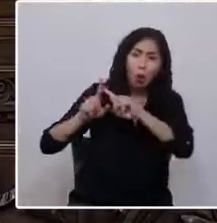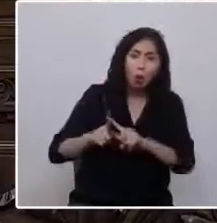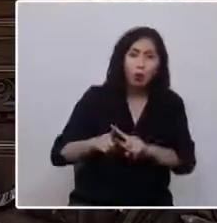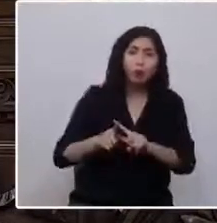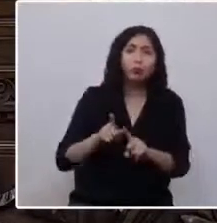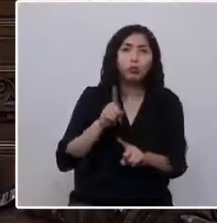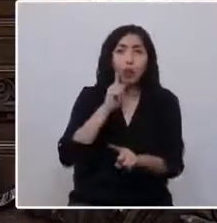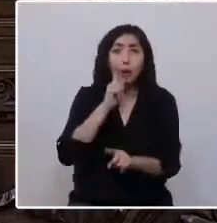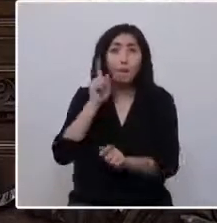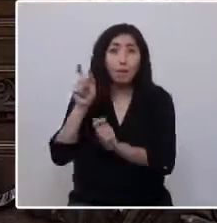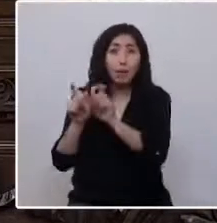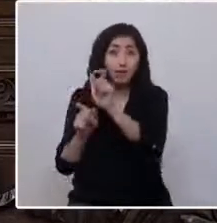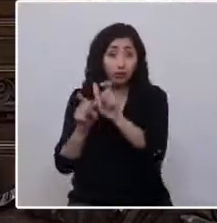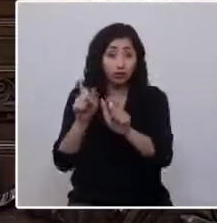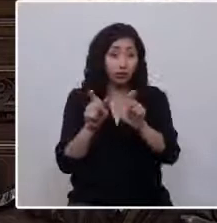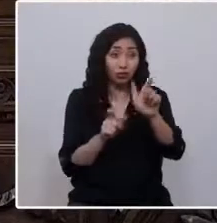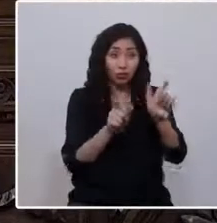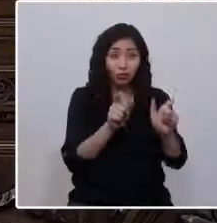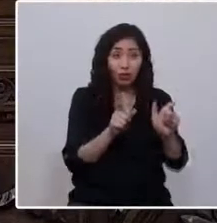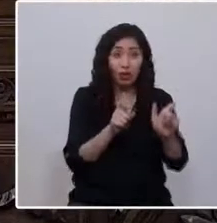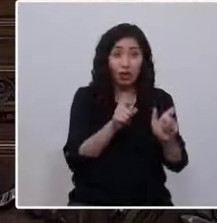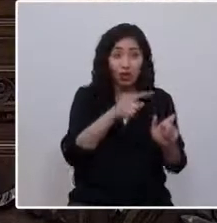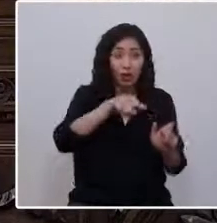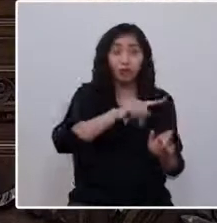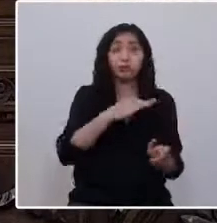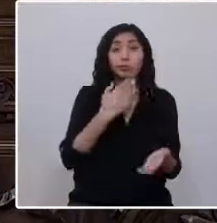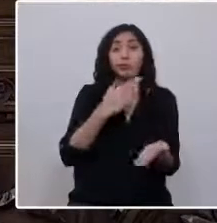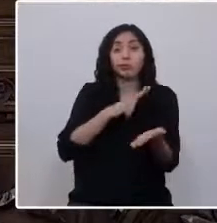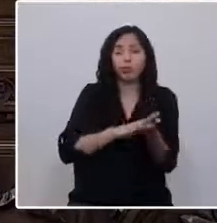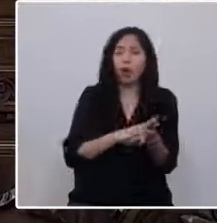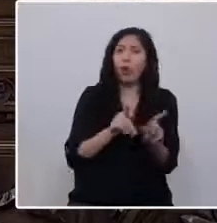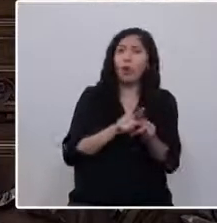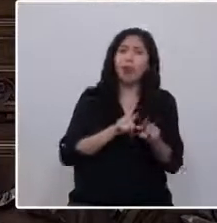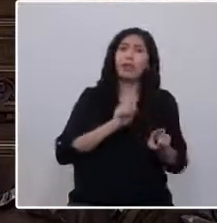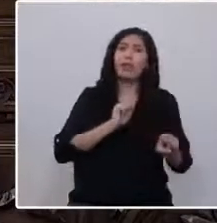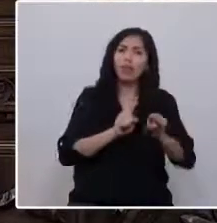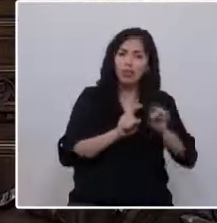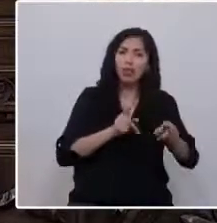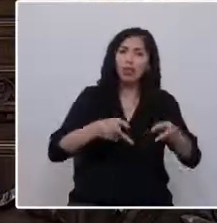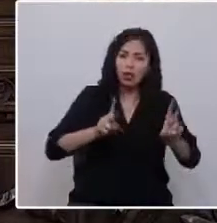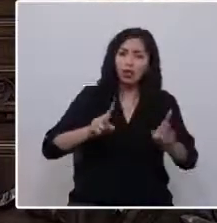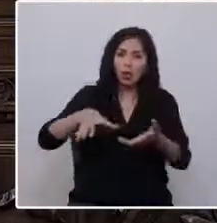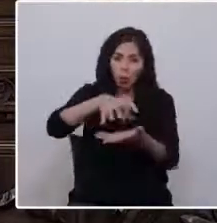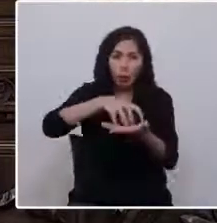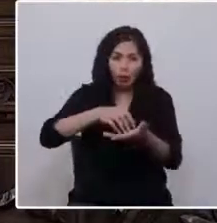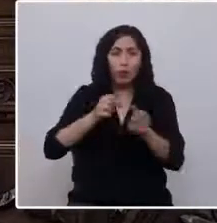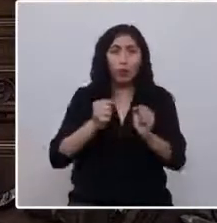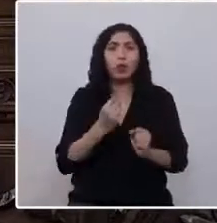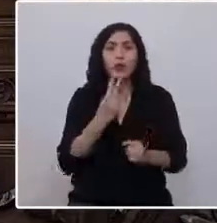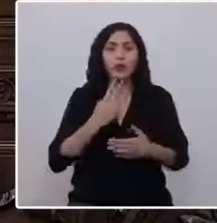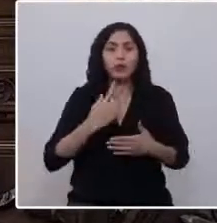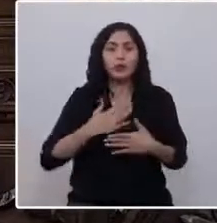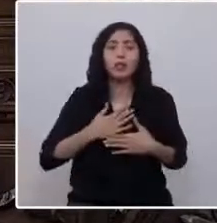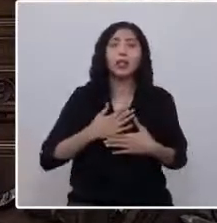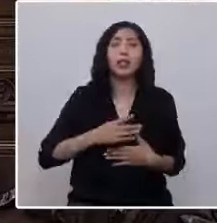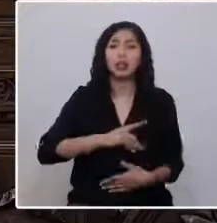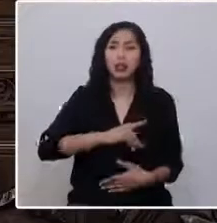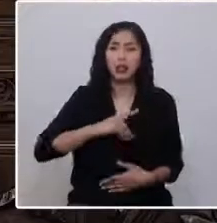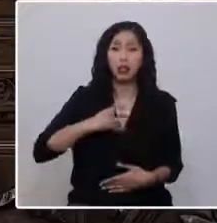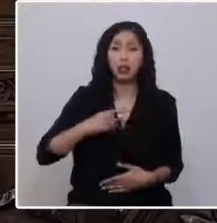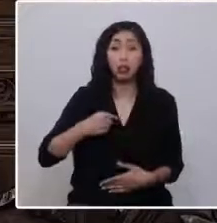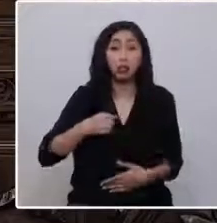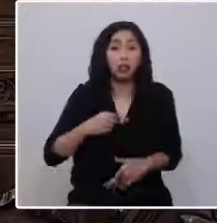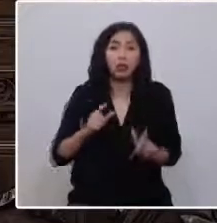a costa de sus propias vidas defendieron el derecho a que nuestros pueblos puedan vivir con dignidad he sido afortunado